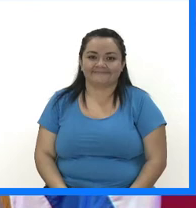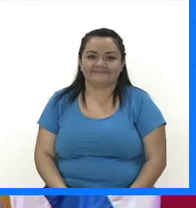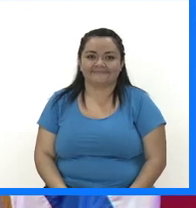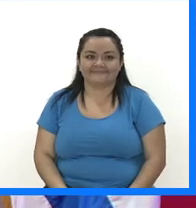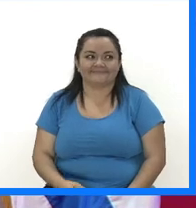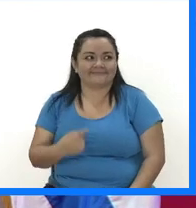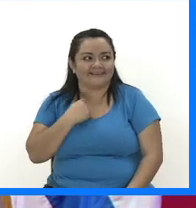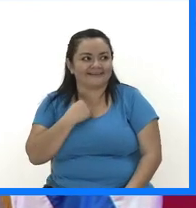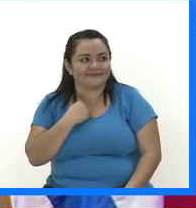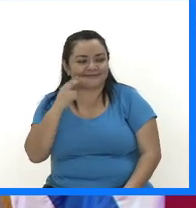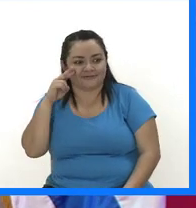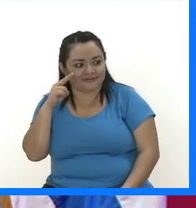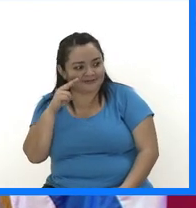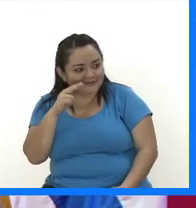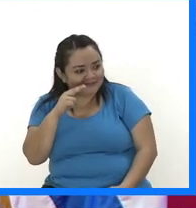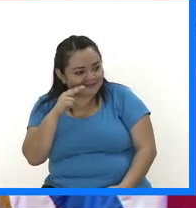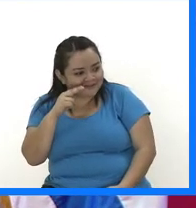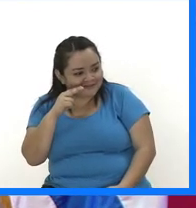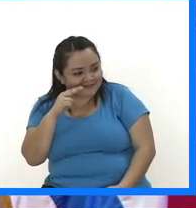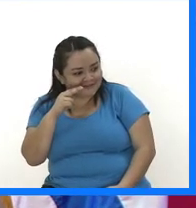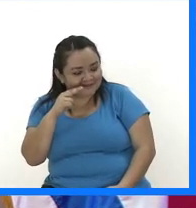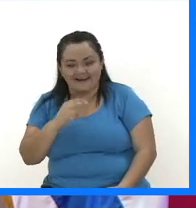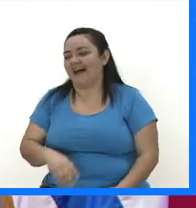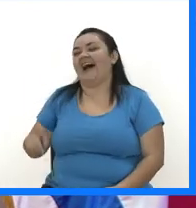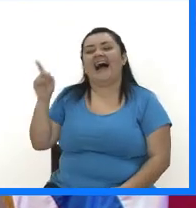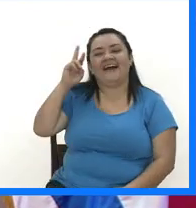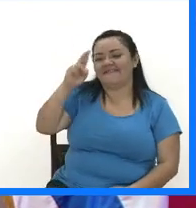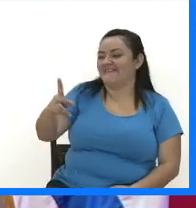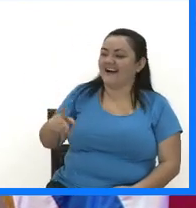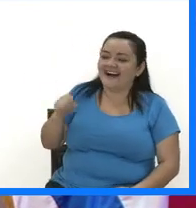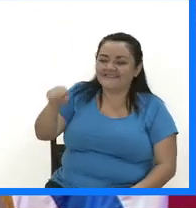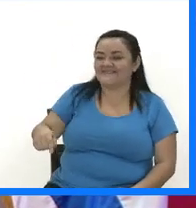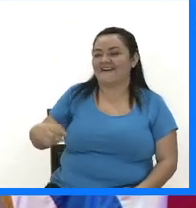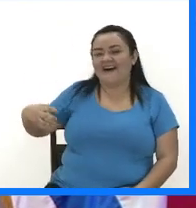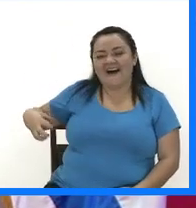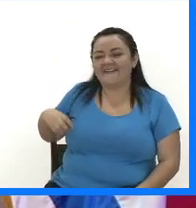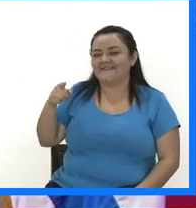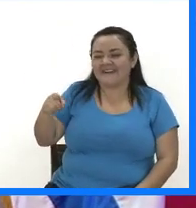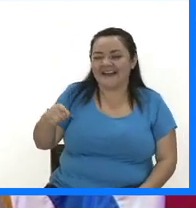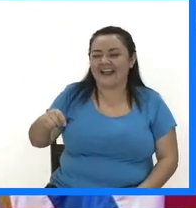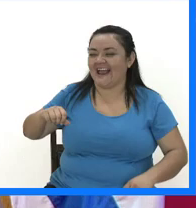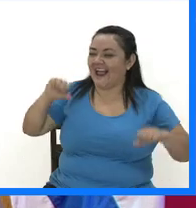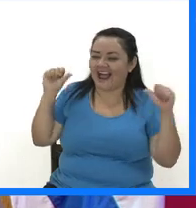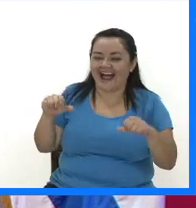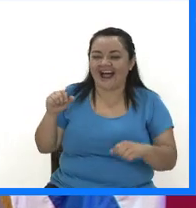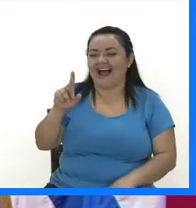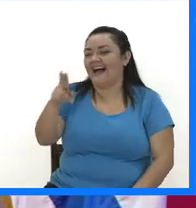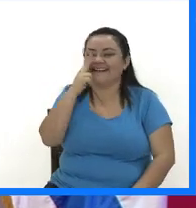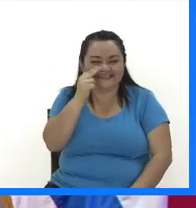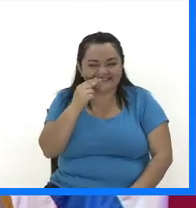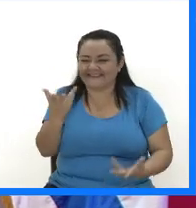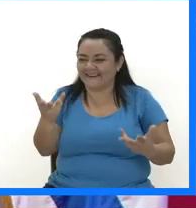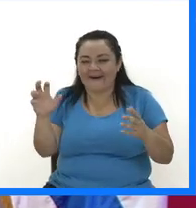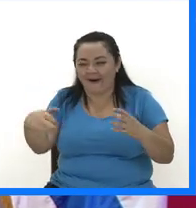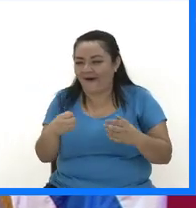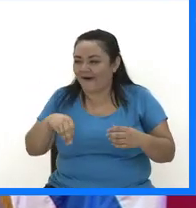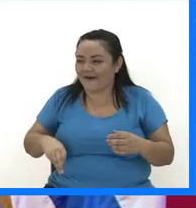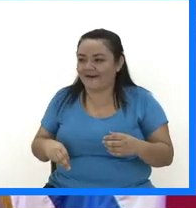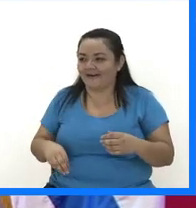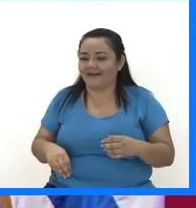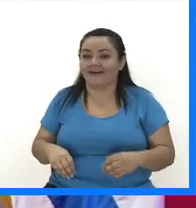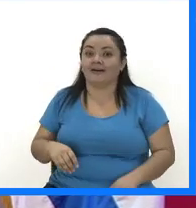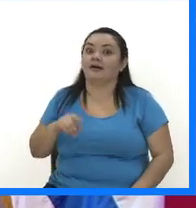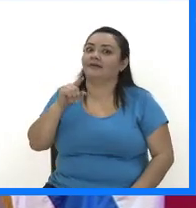inmediatamente me le quedó bien vergüenza fue un desgraciado degenerado sexual ladrón recoger